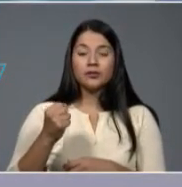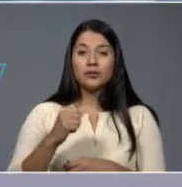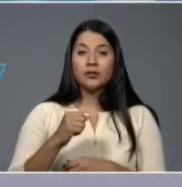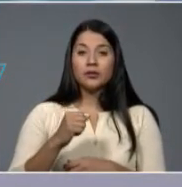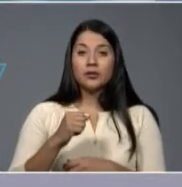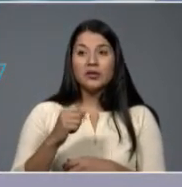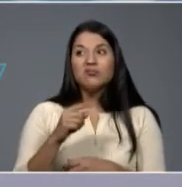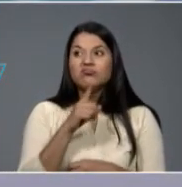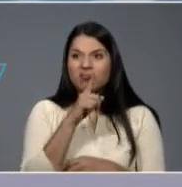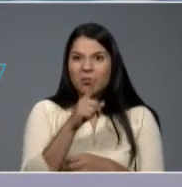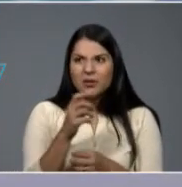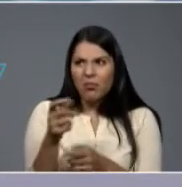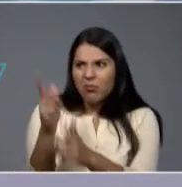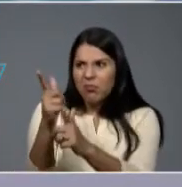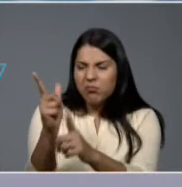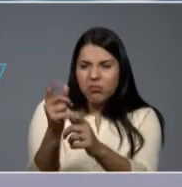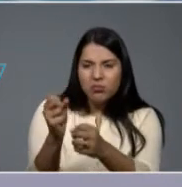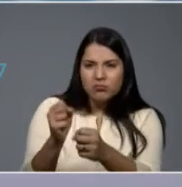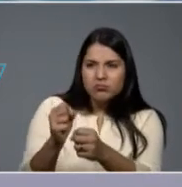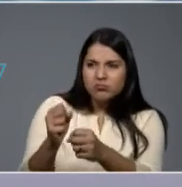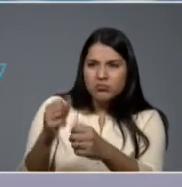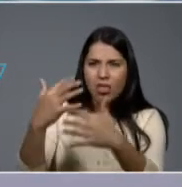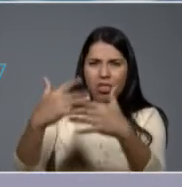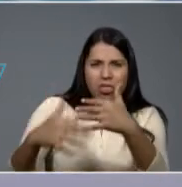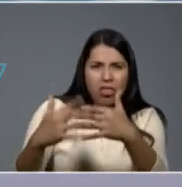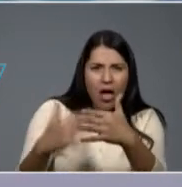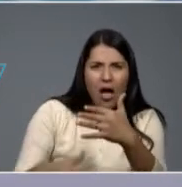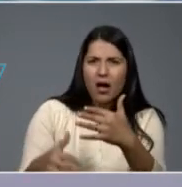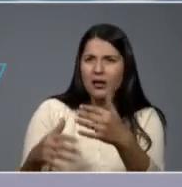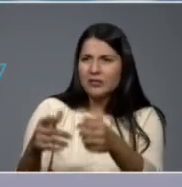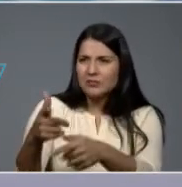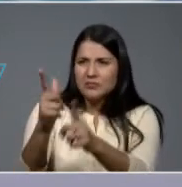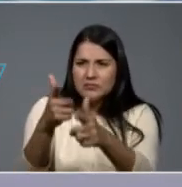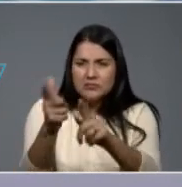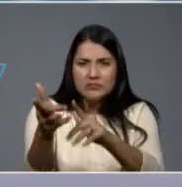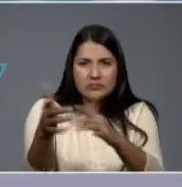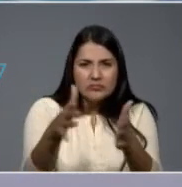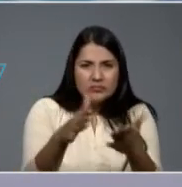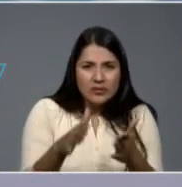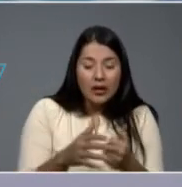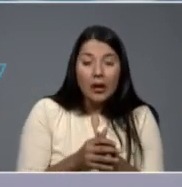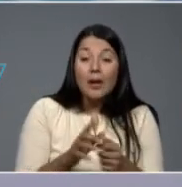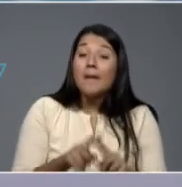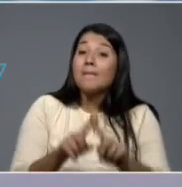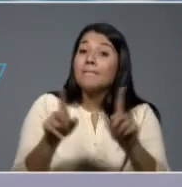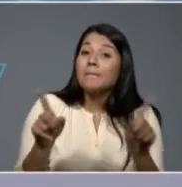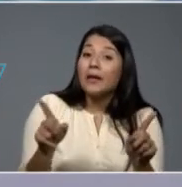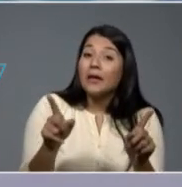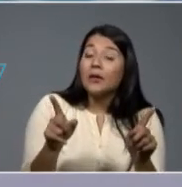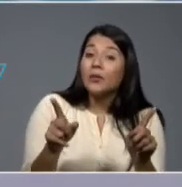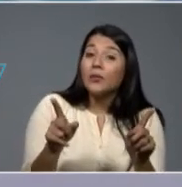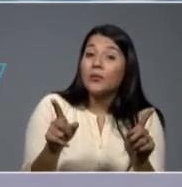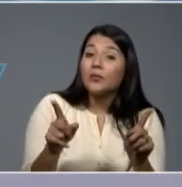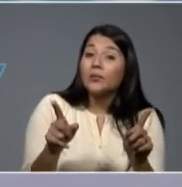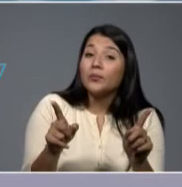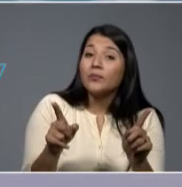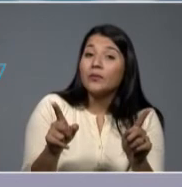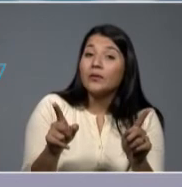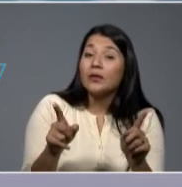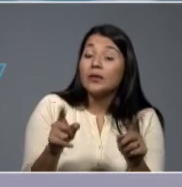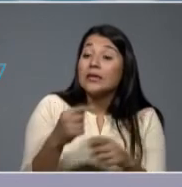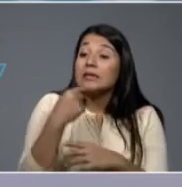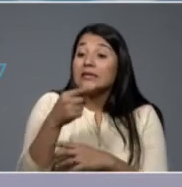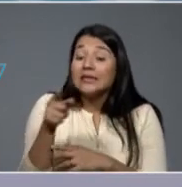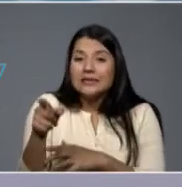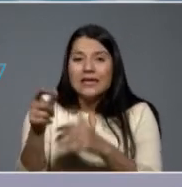normalmente son muy violentos, ¿no? Estos juegos como Assassin's Creed y estas cosas, pero que tenía como el